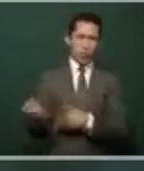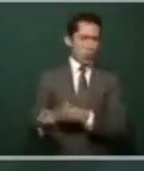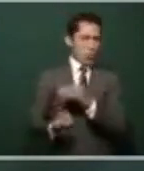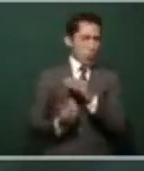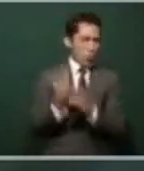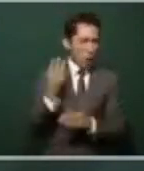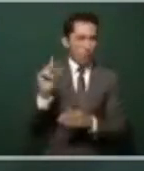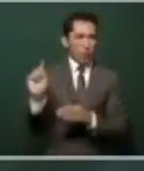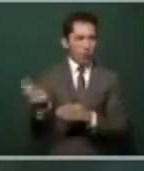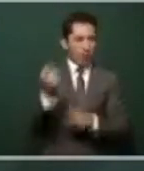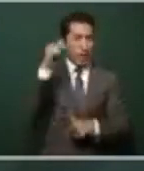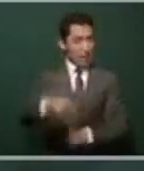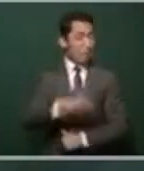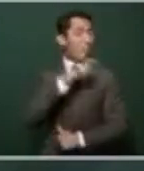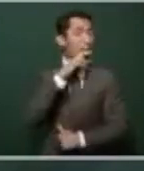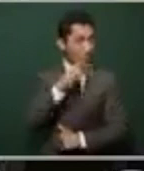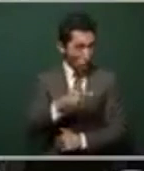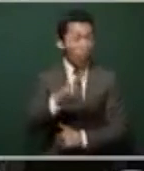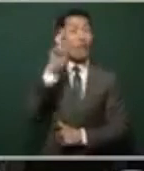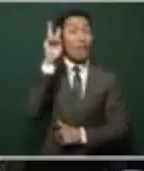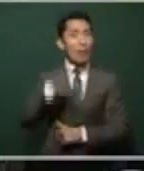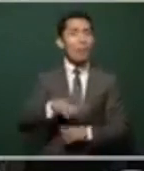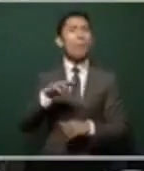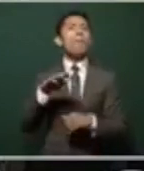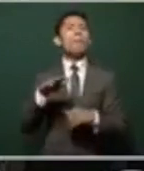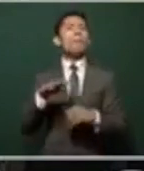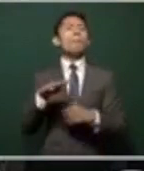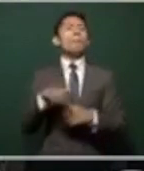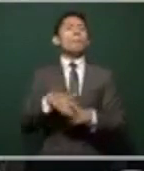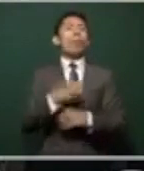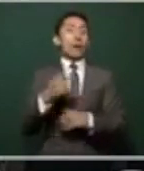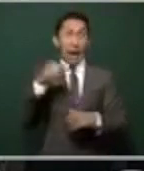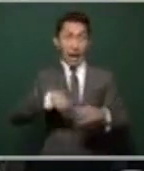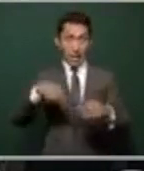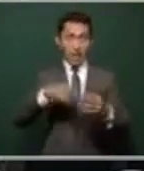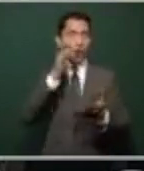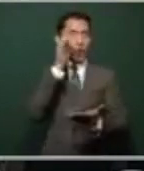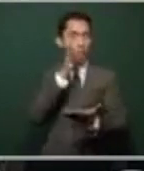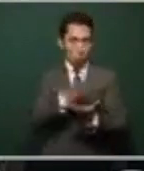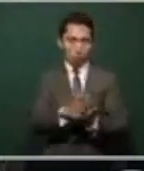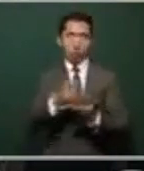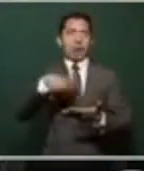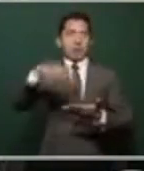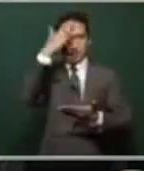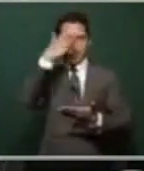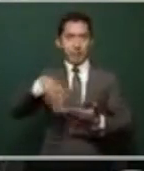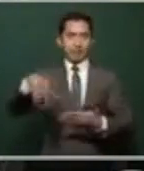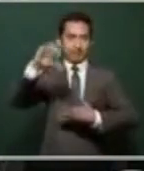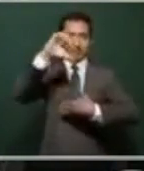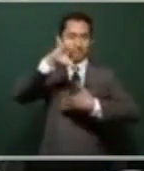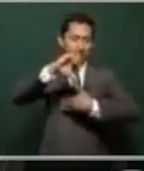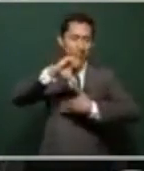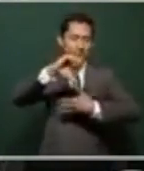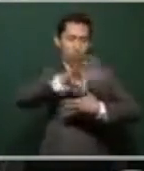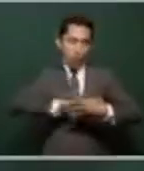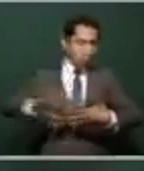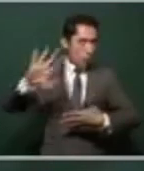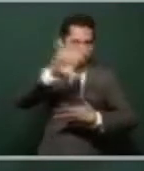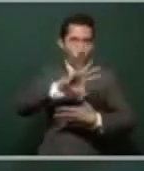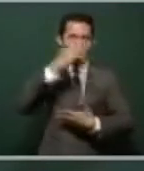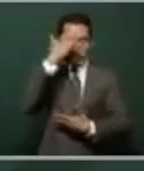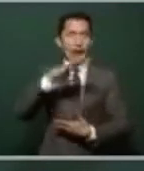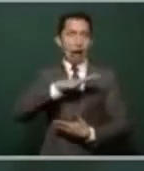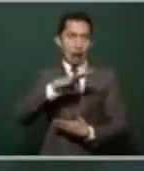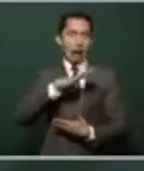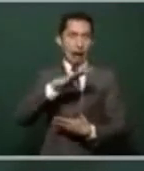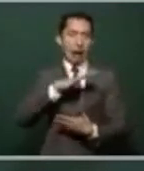de México, sino el centro más sofisticado de América Latina para este tipo de procesamiento de información, que en un